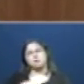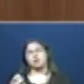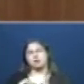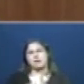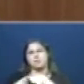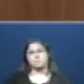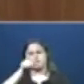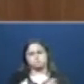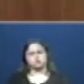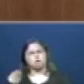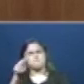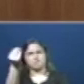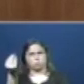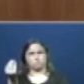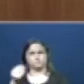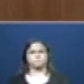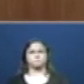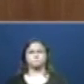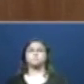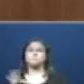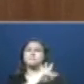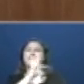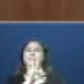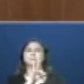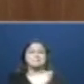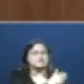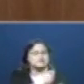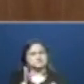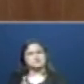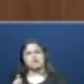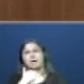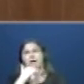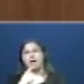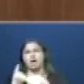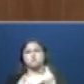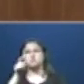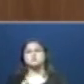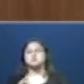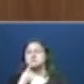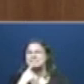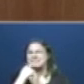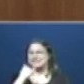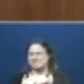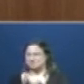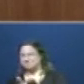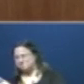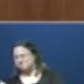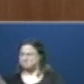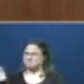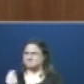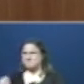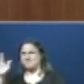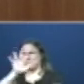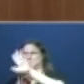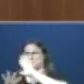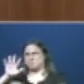habitantes y además las alternativas que en estos momentos algunos plantean encierran demasiadas incertidumbres